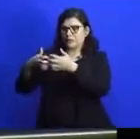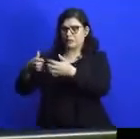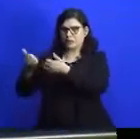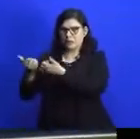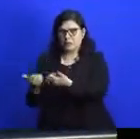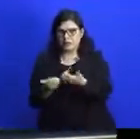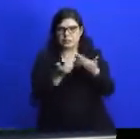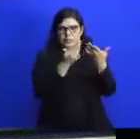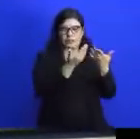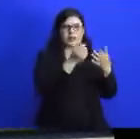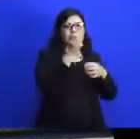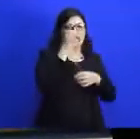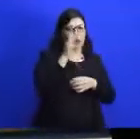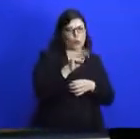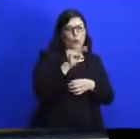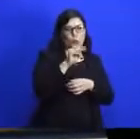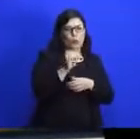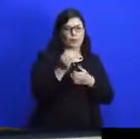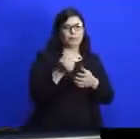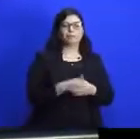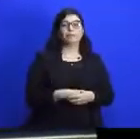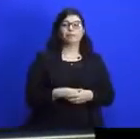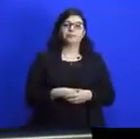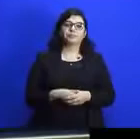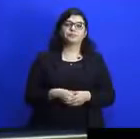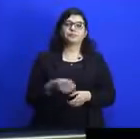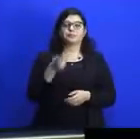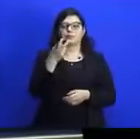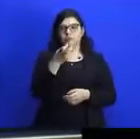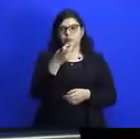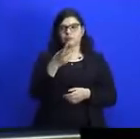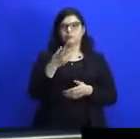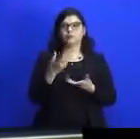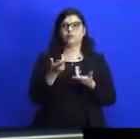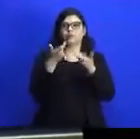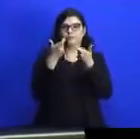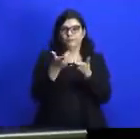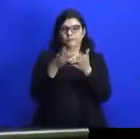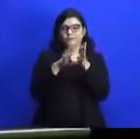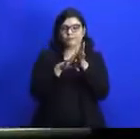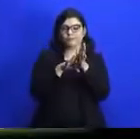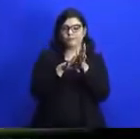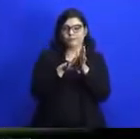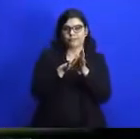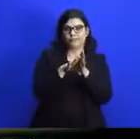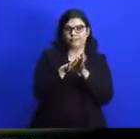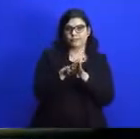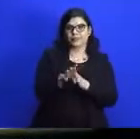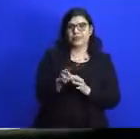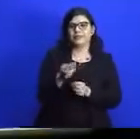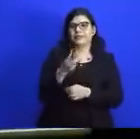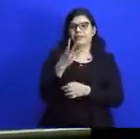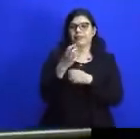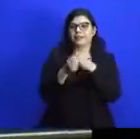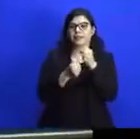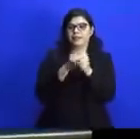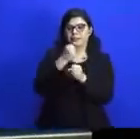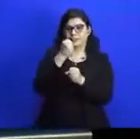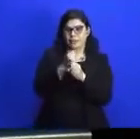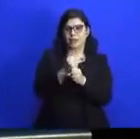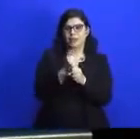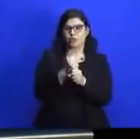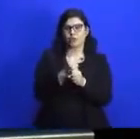nuestras puertas. Y con eso hemos logrado que el ingreso crezca 81% a tan solo 3 años de lograr